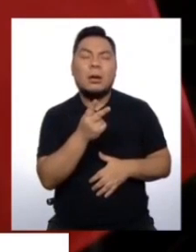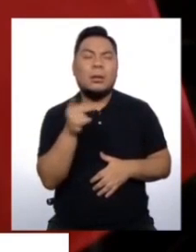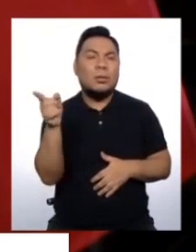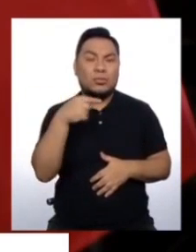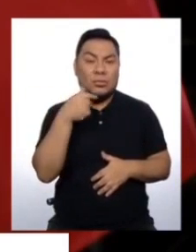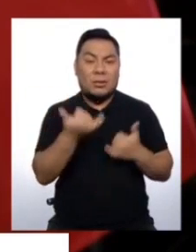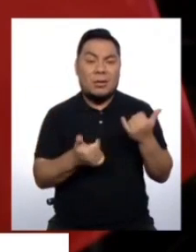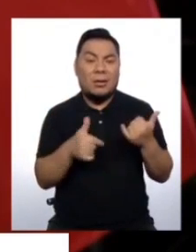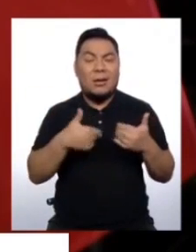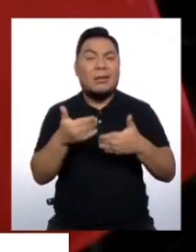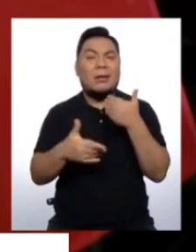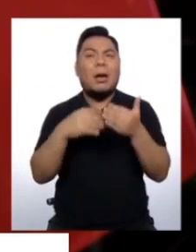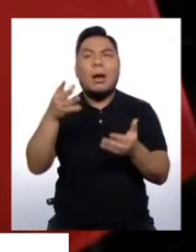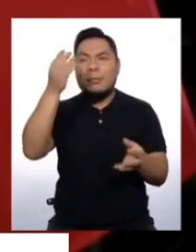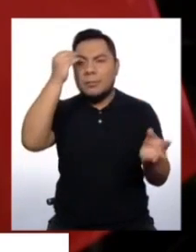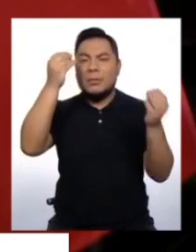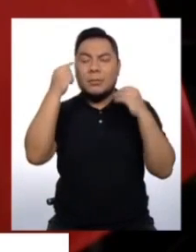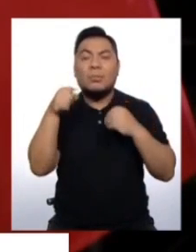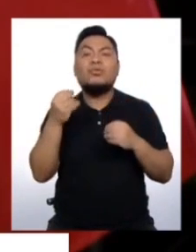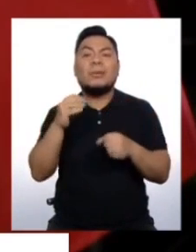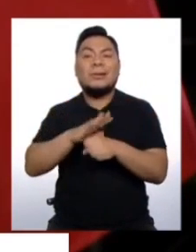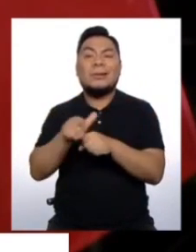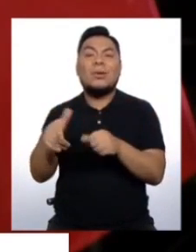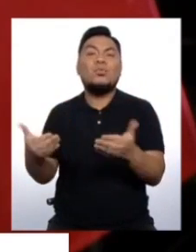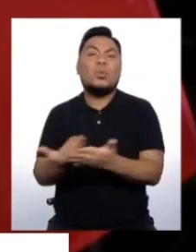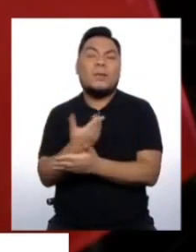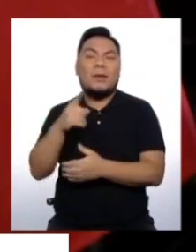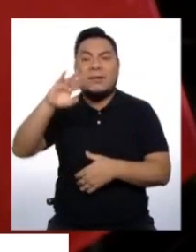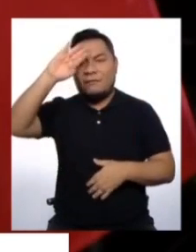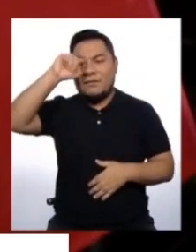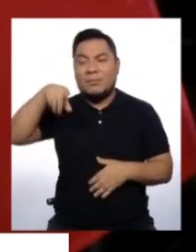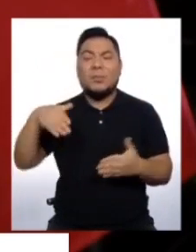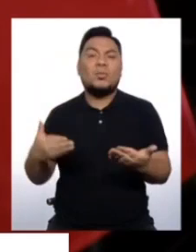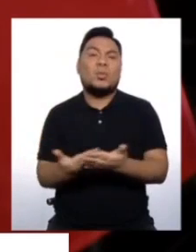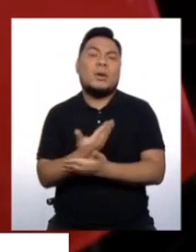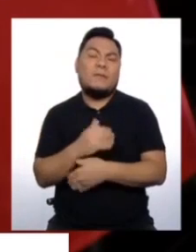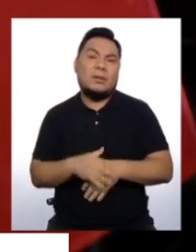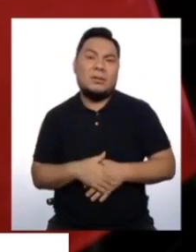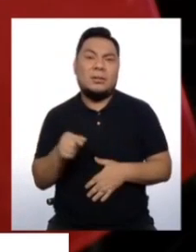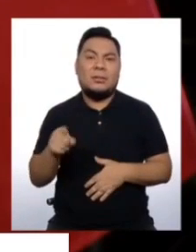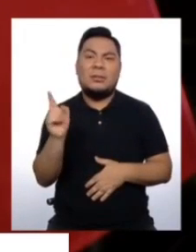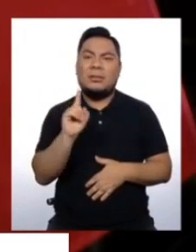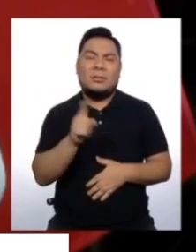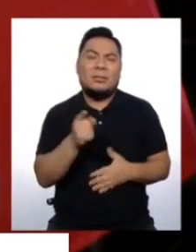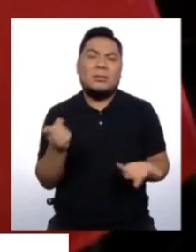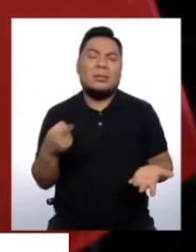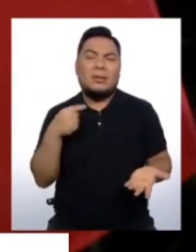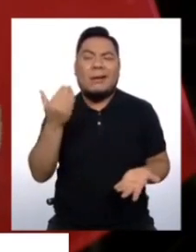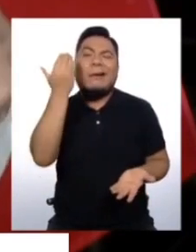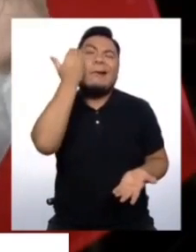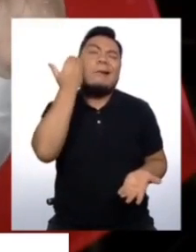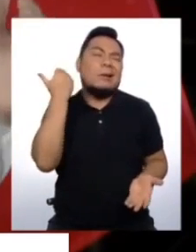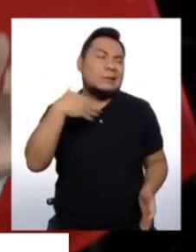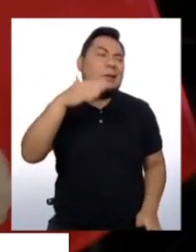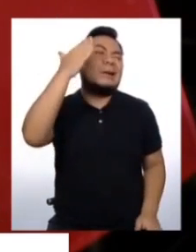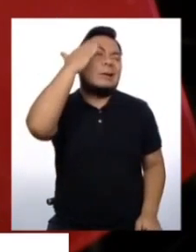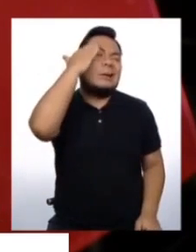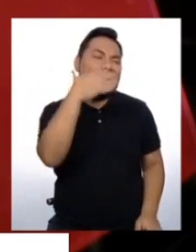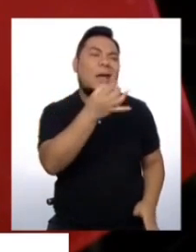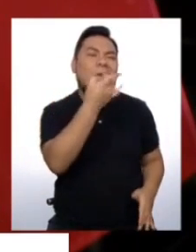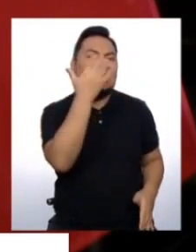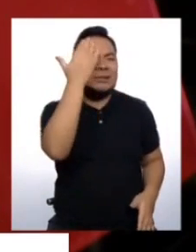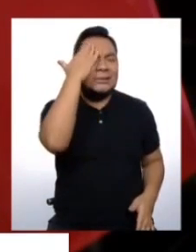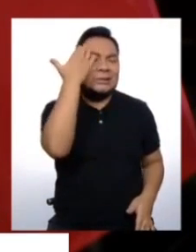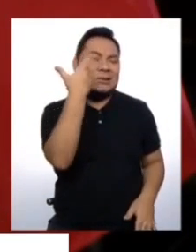en el camino, porque este es un virus nuevo, esta es una enfermedad nueva. O sea, no es una enfermedad antigua donde existen